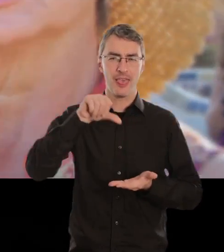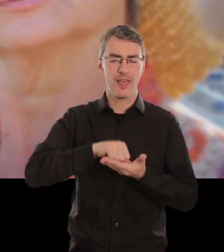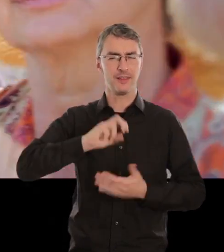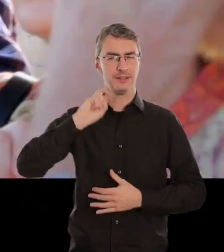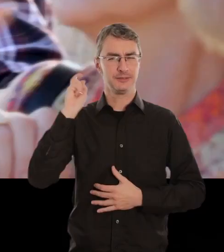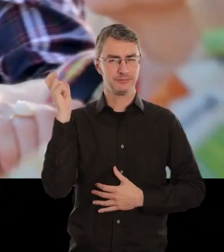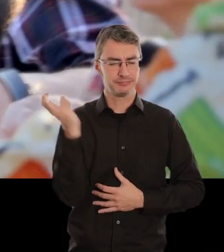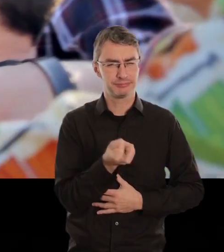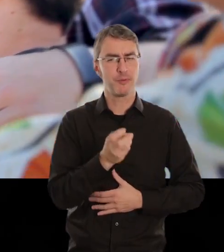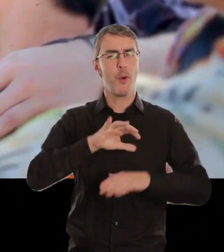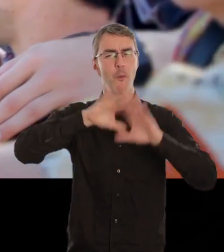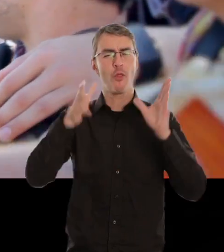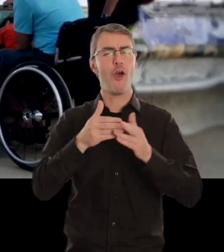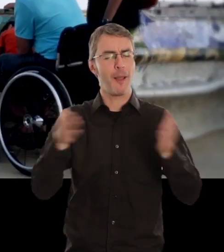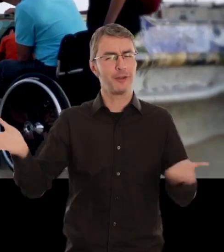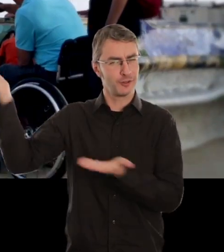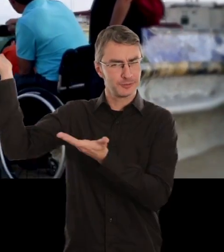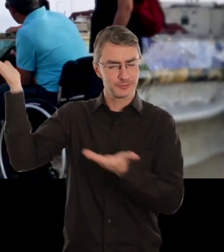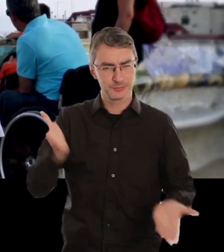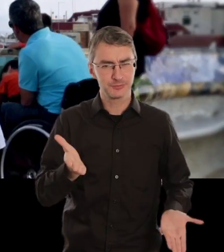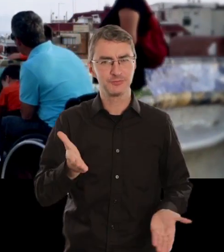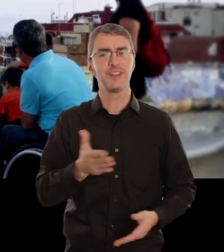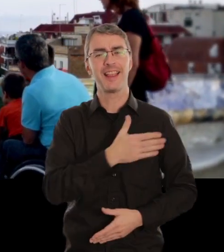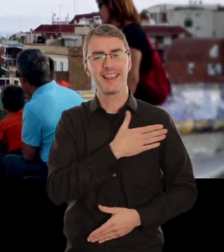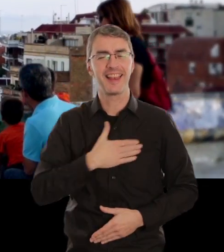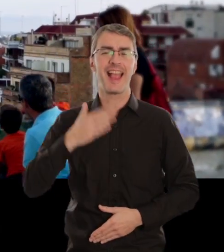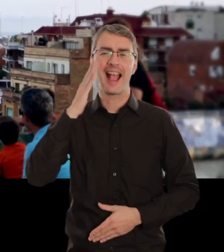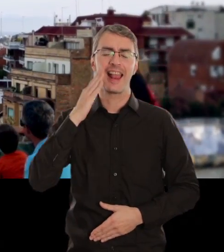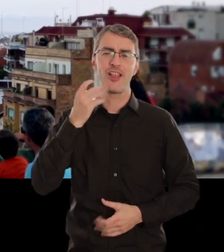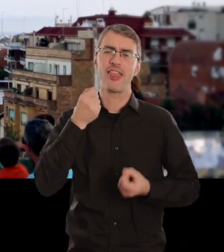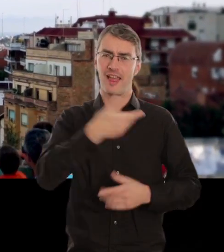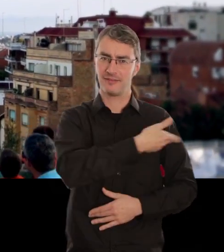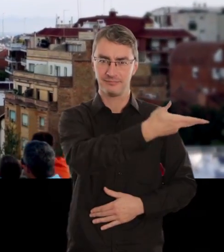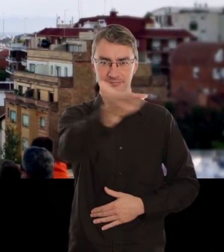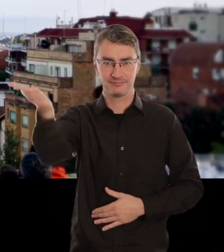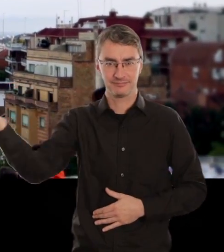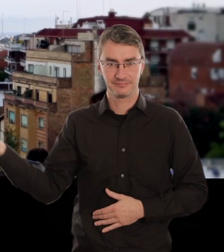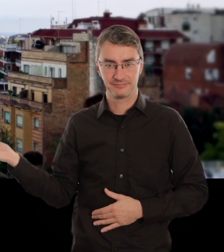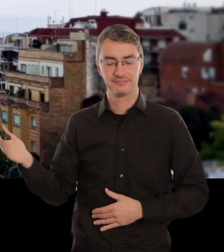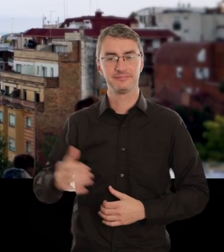Una ciudad diversa y abierta al mundo, que quiere seguir estando cerca de las personas.